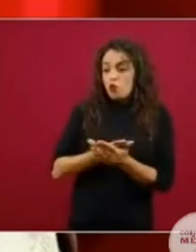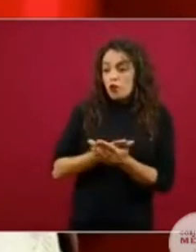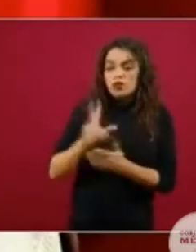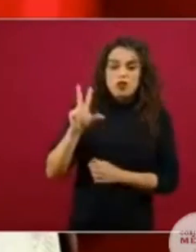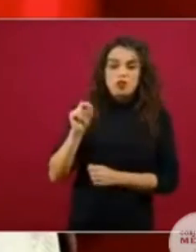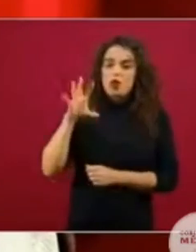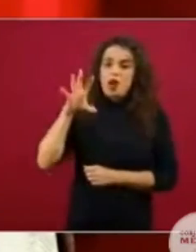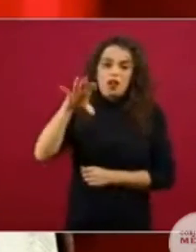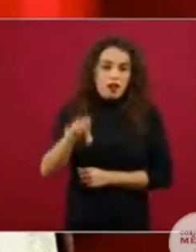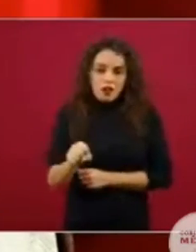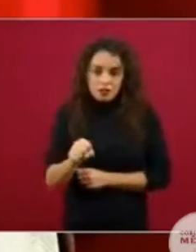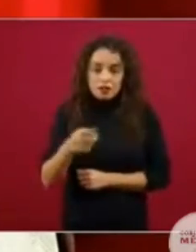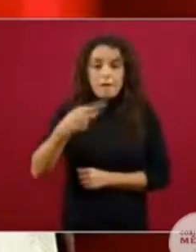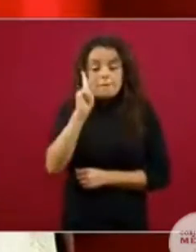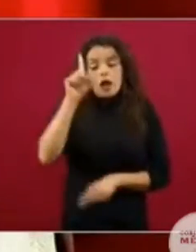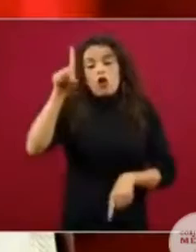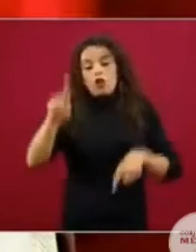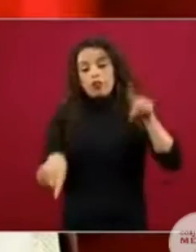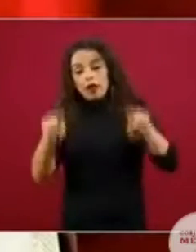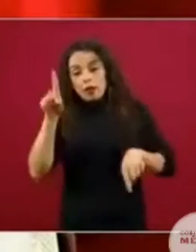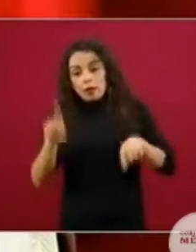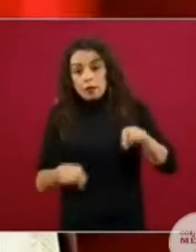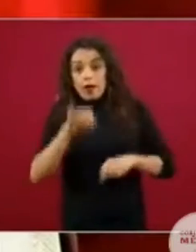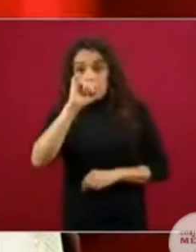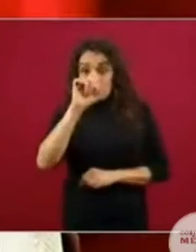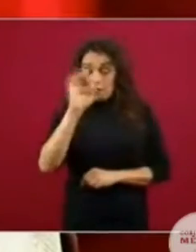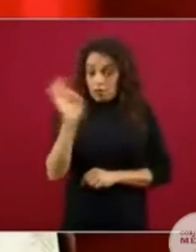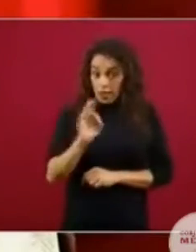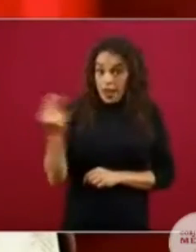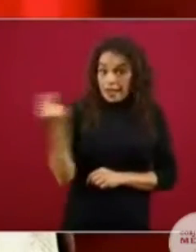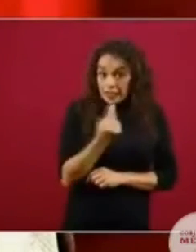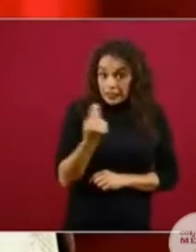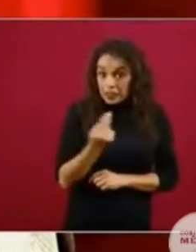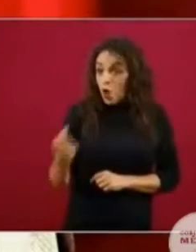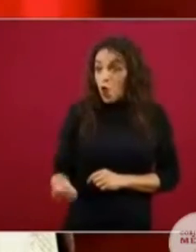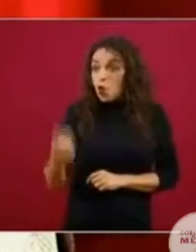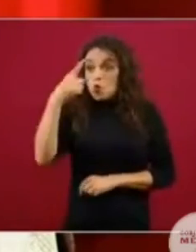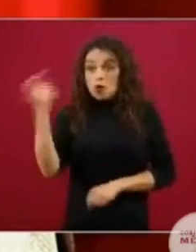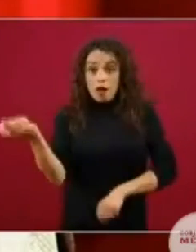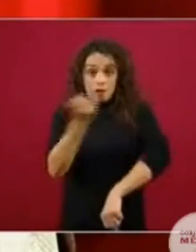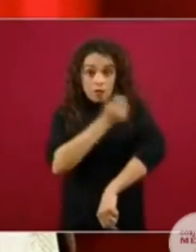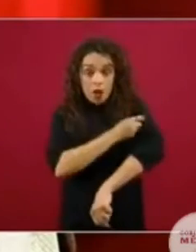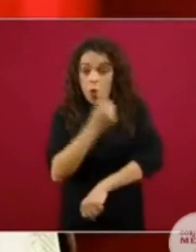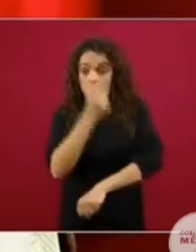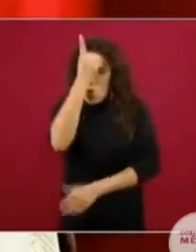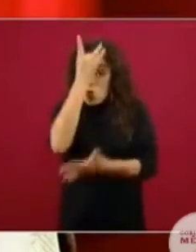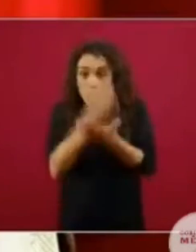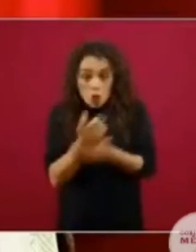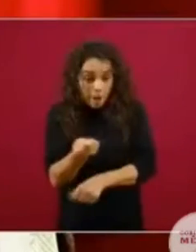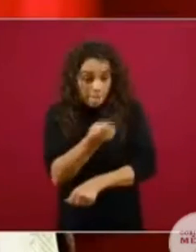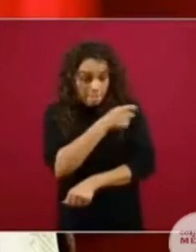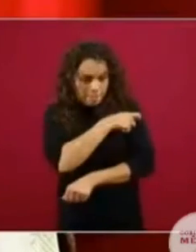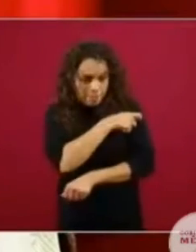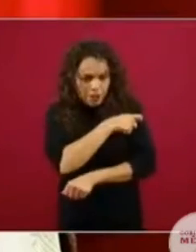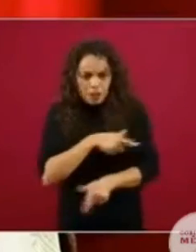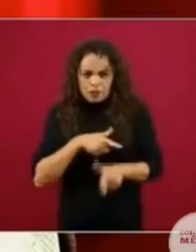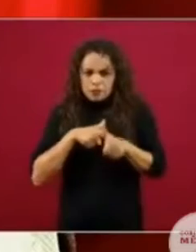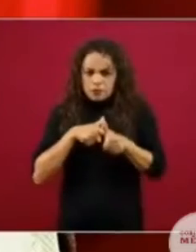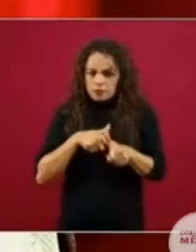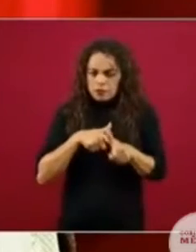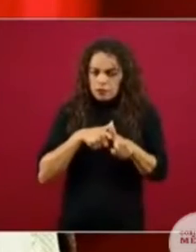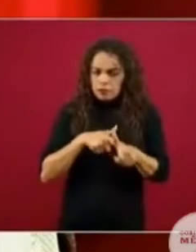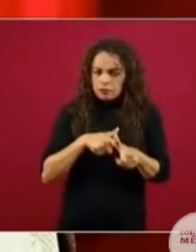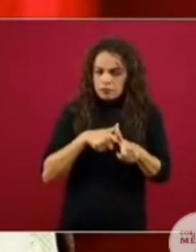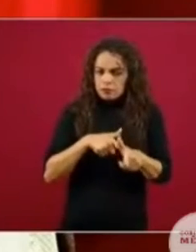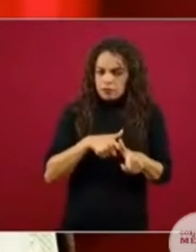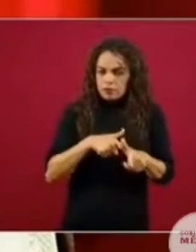pero depende de si se requiere si hay una vacuna que con una sola aplicación mantiene la